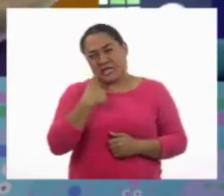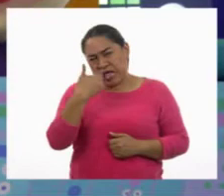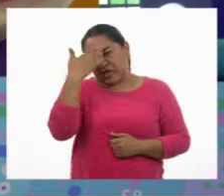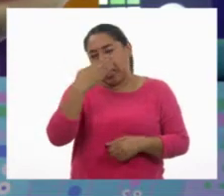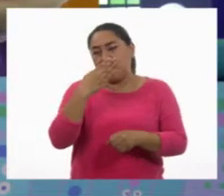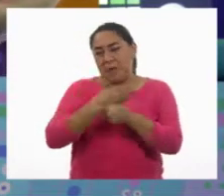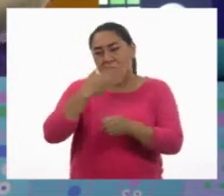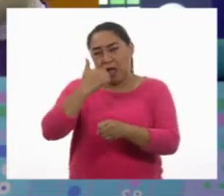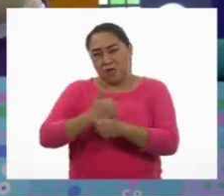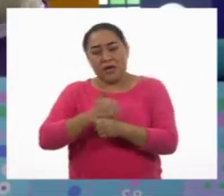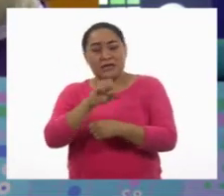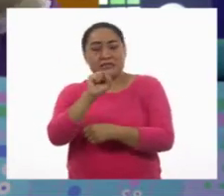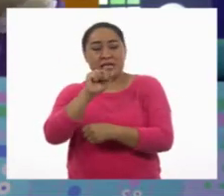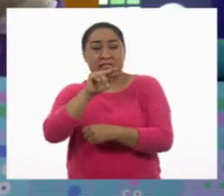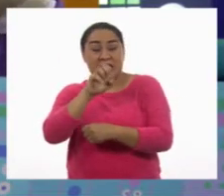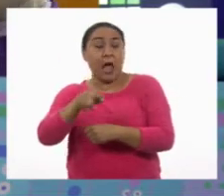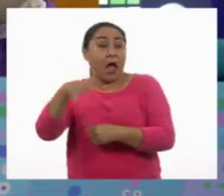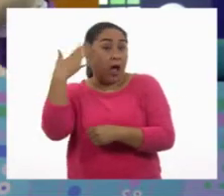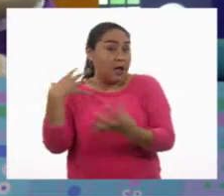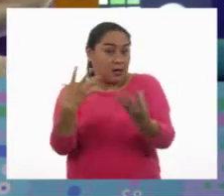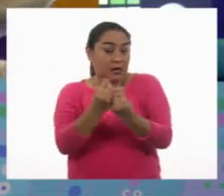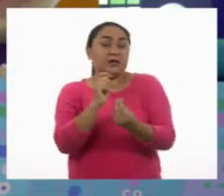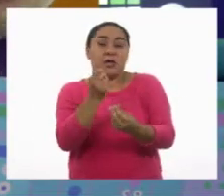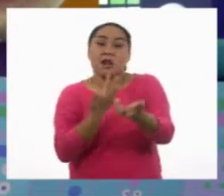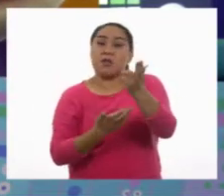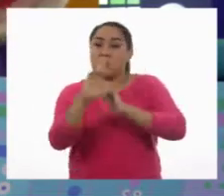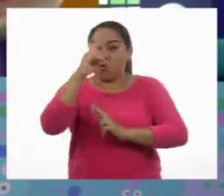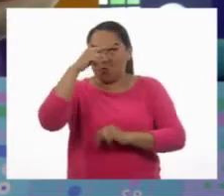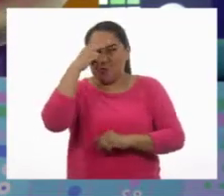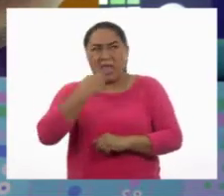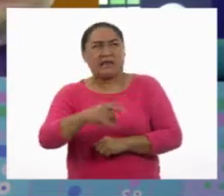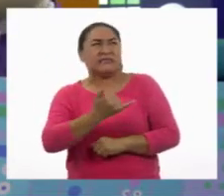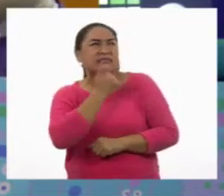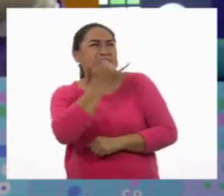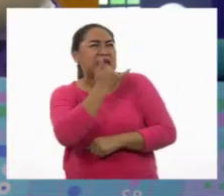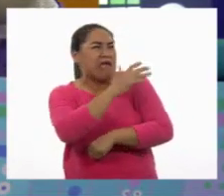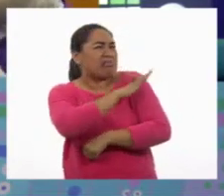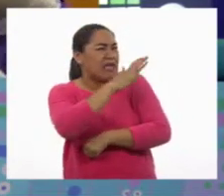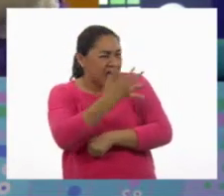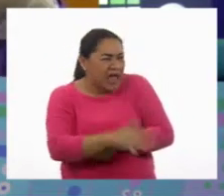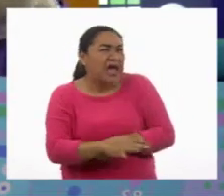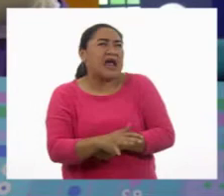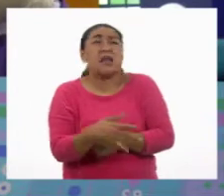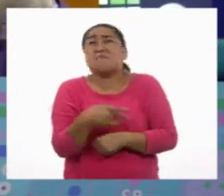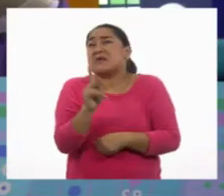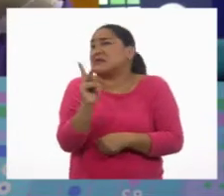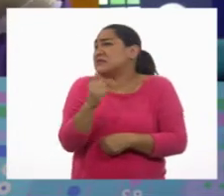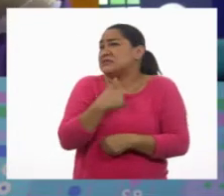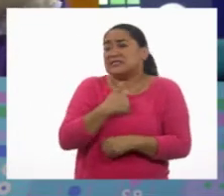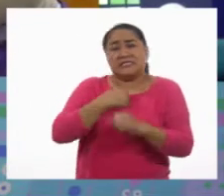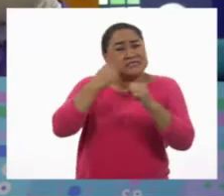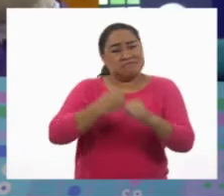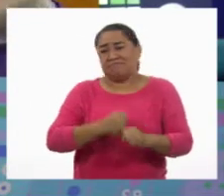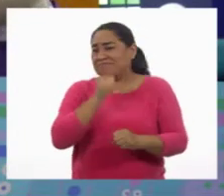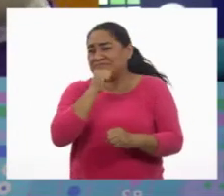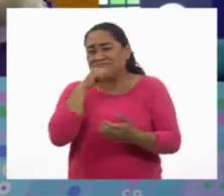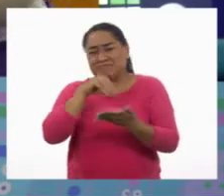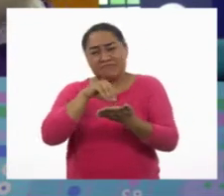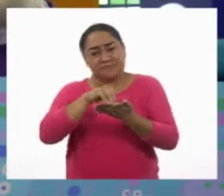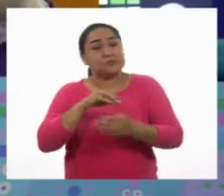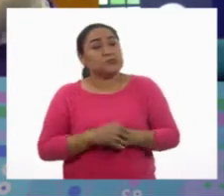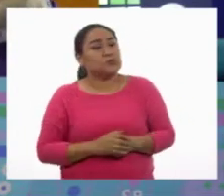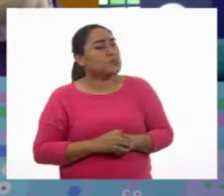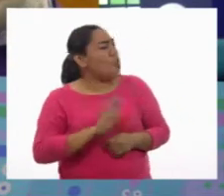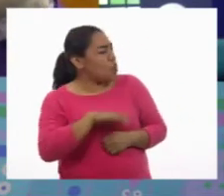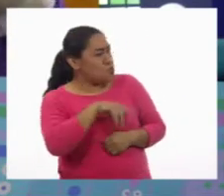estuvo involucrado en la Revolución Mexicana. Oh. Creo que como general o algo así, pero no tengo muchos detalles. ¿Y tú conoces la